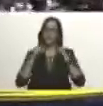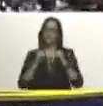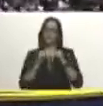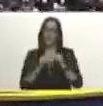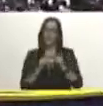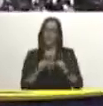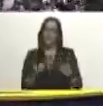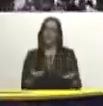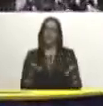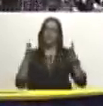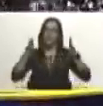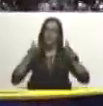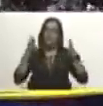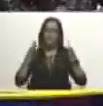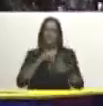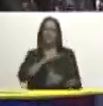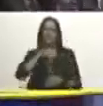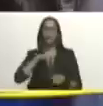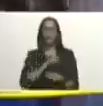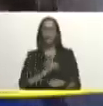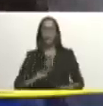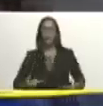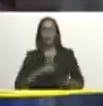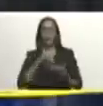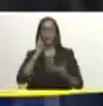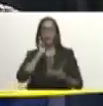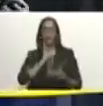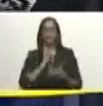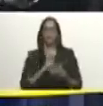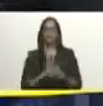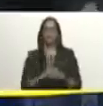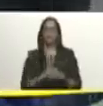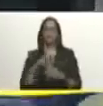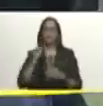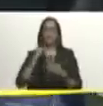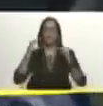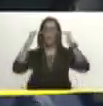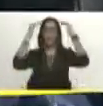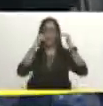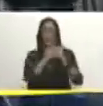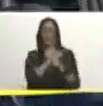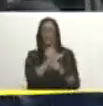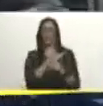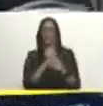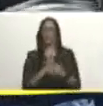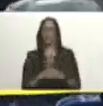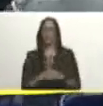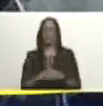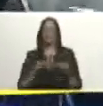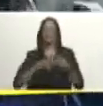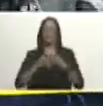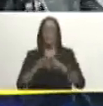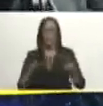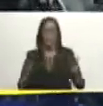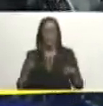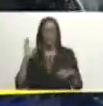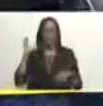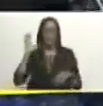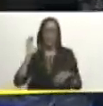Esta es nuestra Guardia Nacional Bolivariana. Sí, mi comandante jefe, esta es parte del equipamiento bastión con que cuenta la unidad. De la paz de la